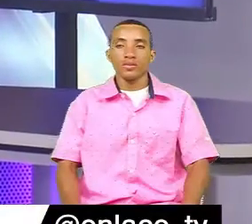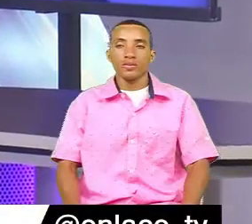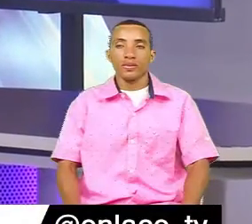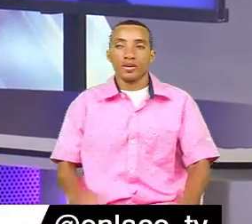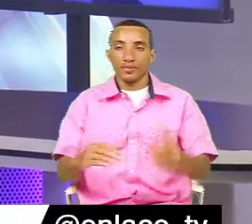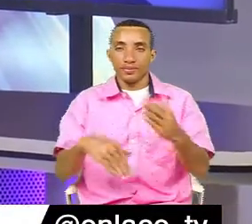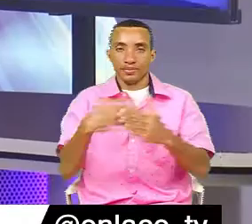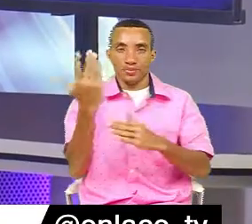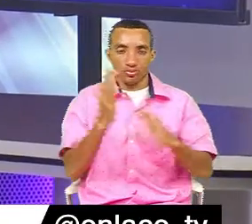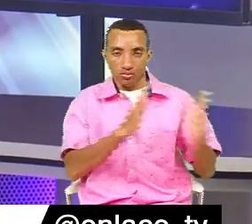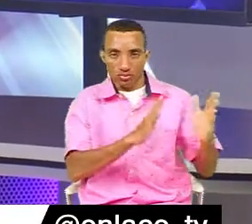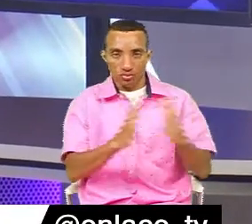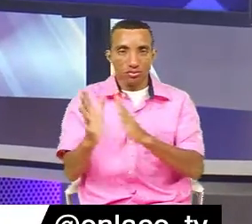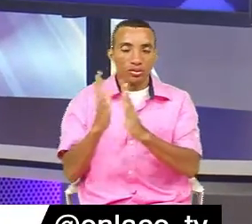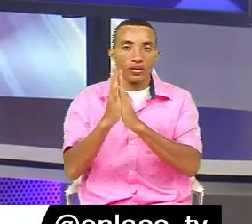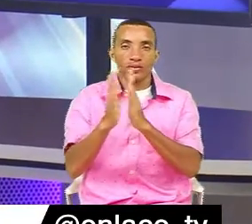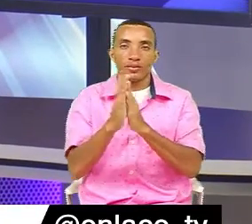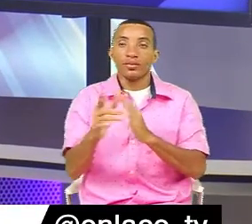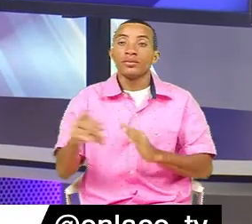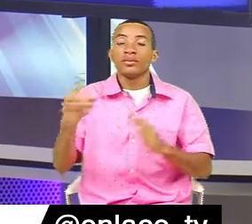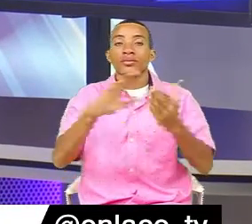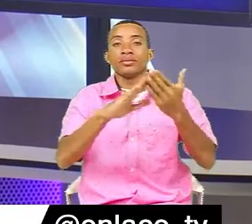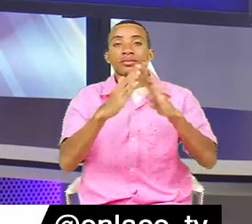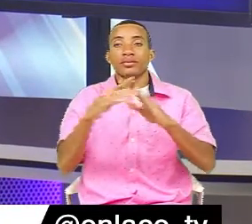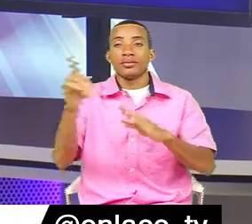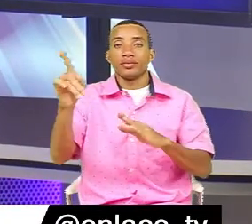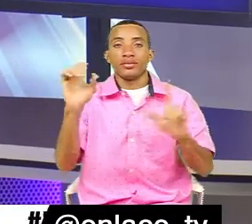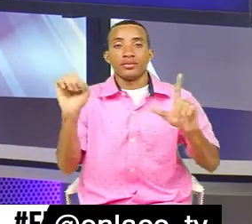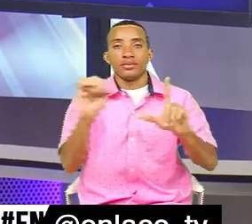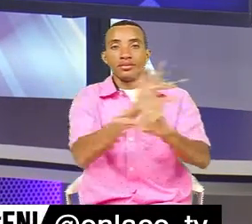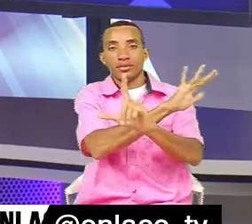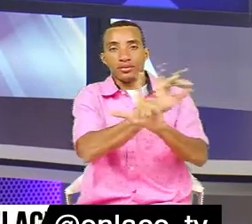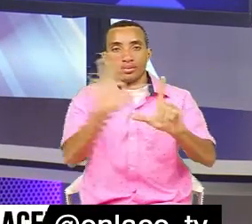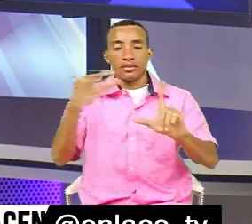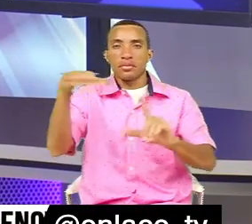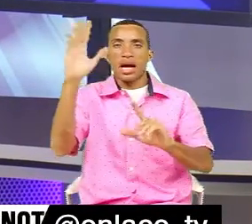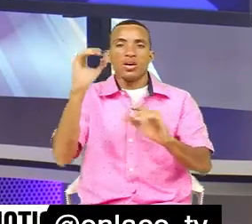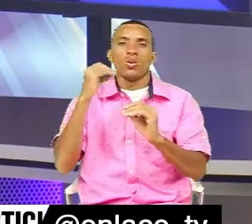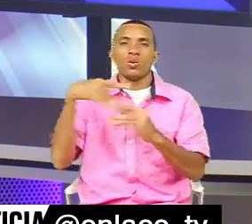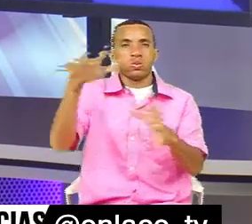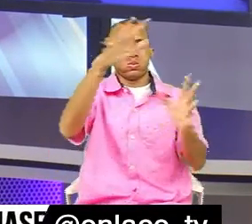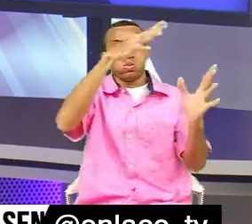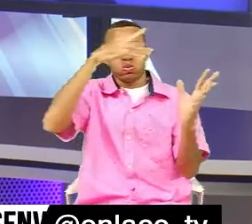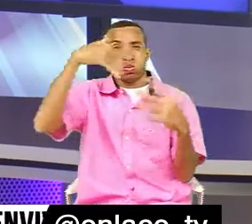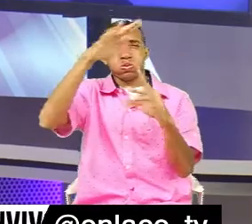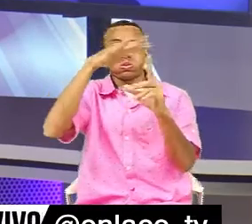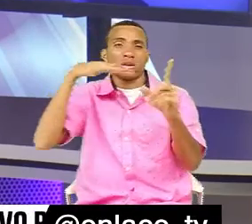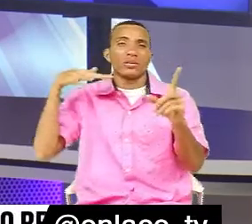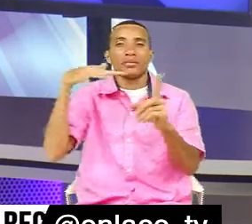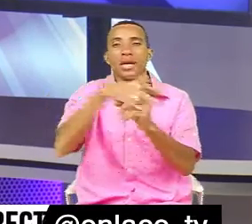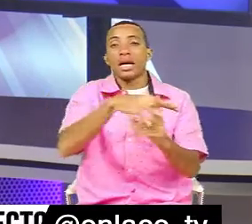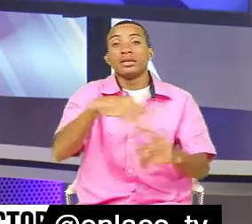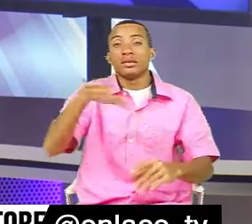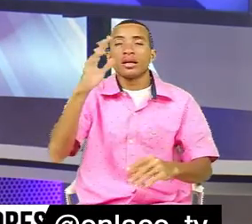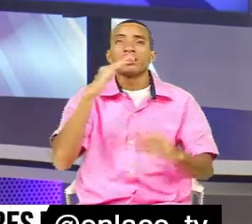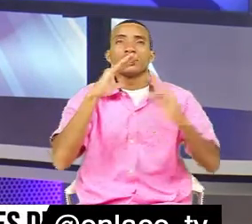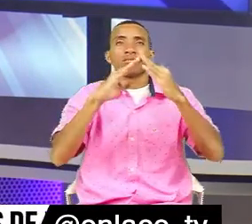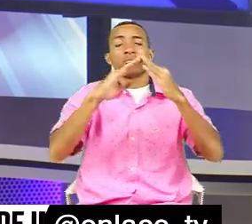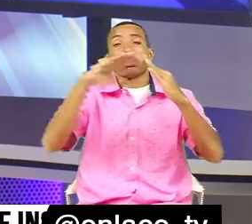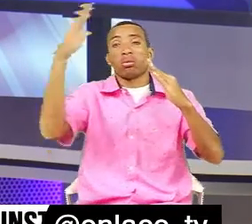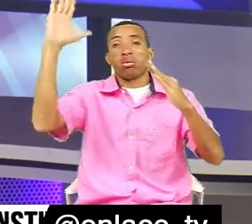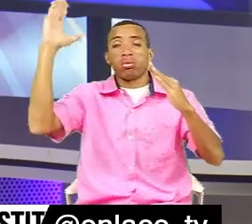Iniciamos con nuestra información. La comunidad del corregimiento El Llanito fue la más afectada por el vendaval de ayer miércoles. Casas sin techos y